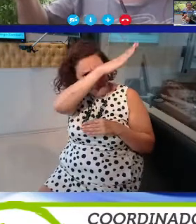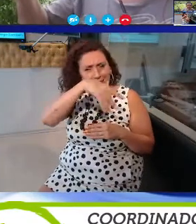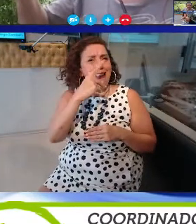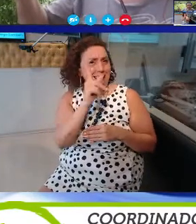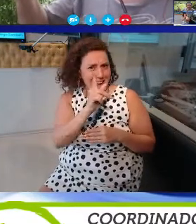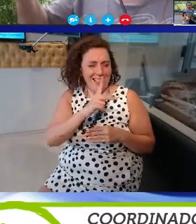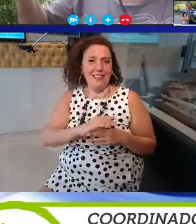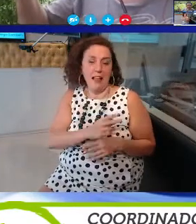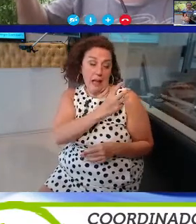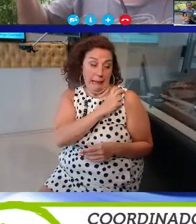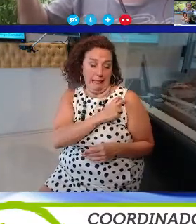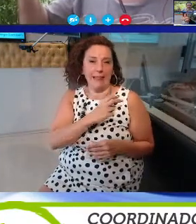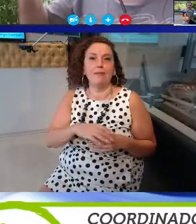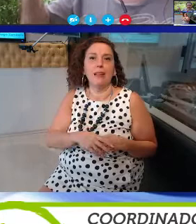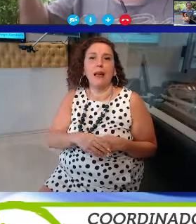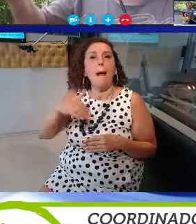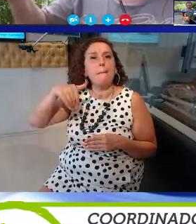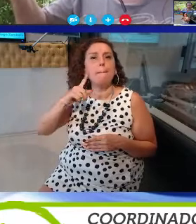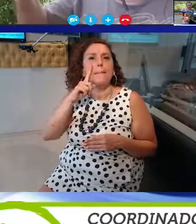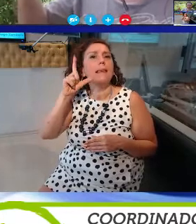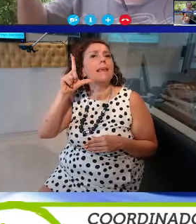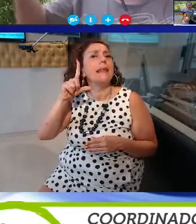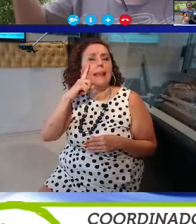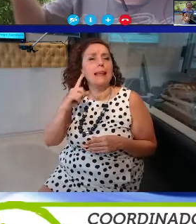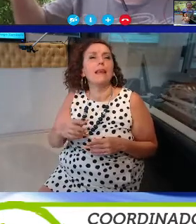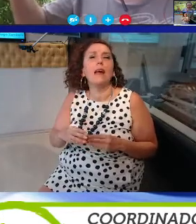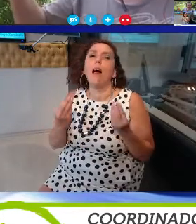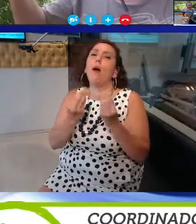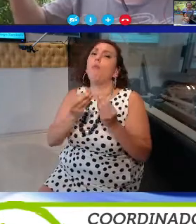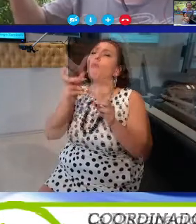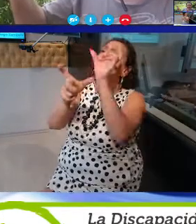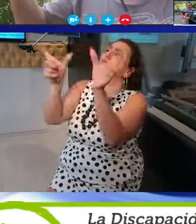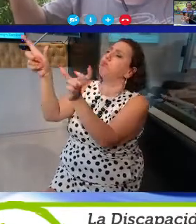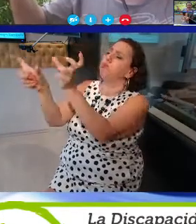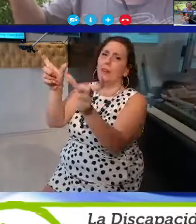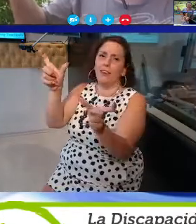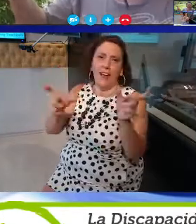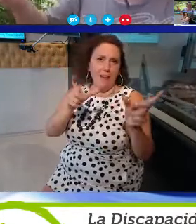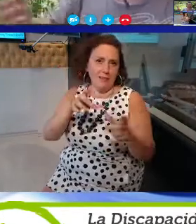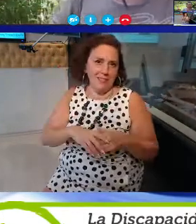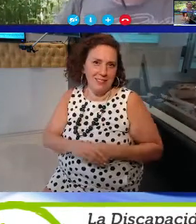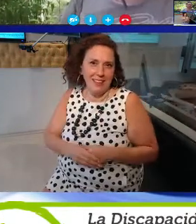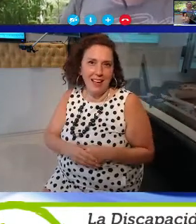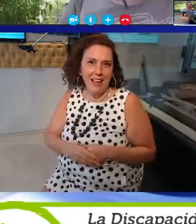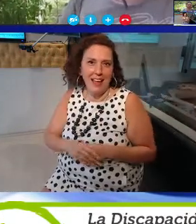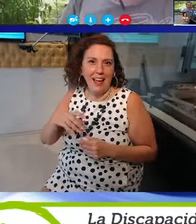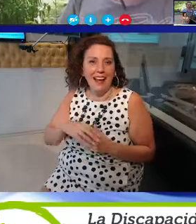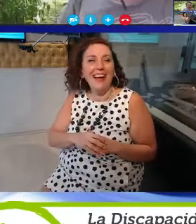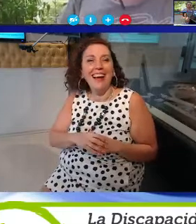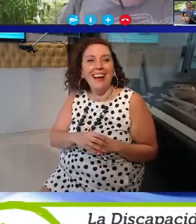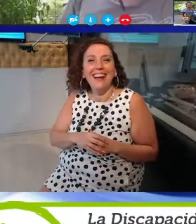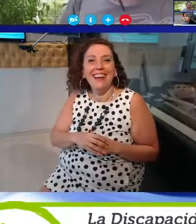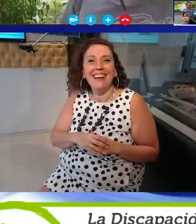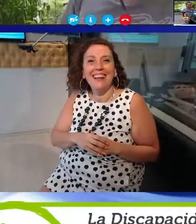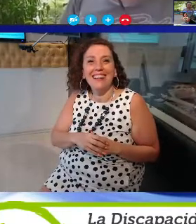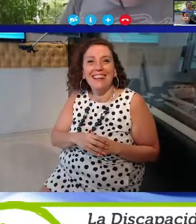Está Mili. Y un montón de gente más. Nos vemos. También supongo que Rodolfo Neto nos